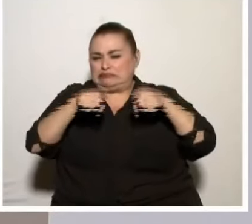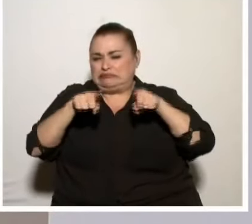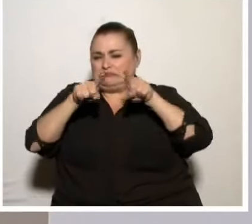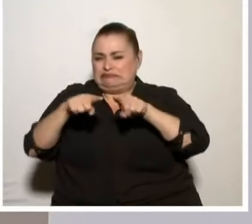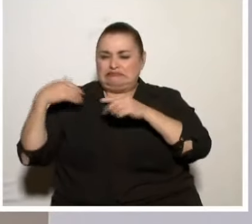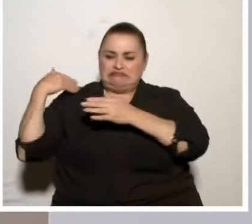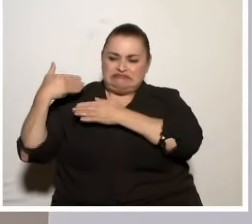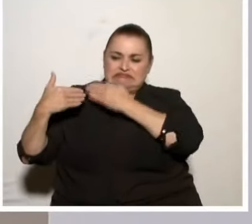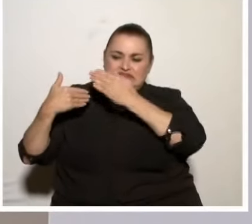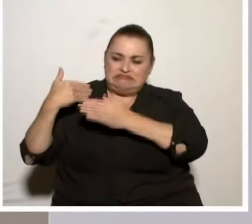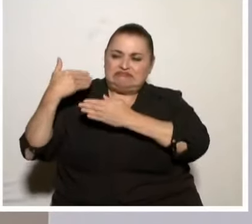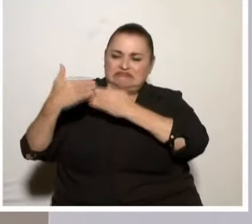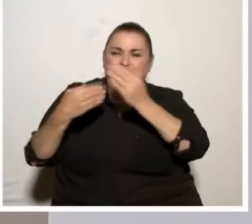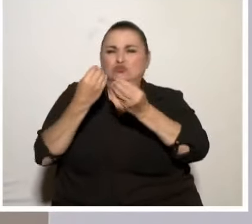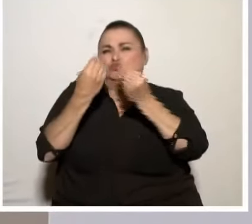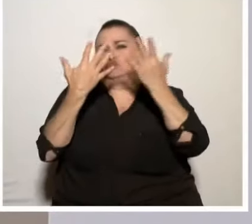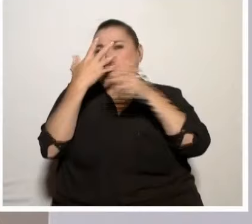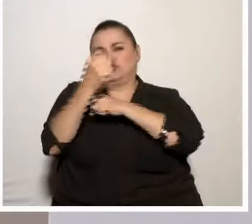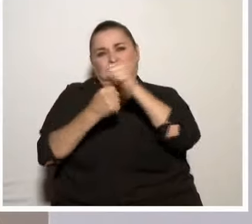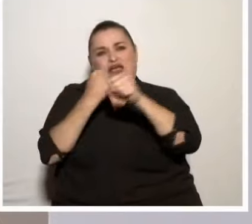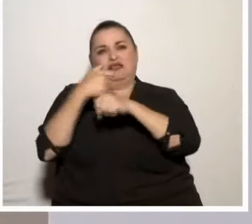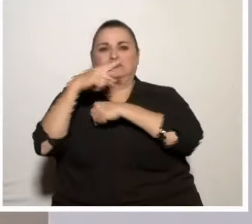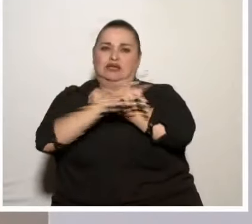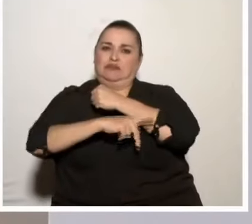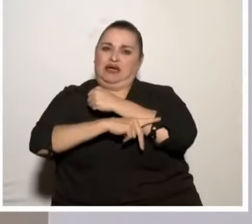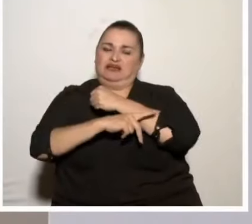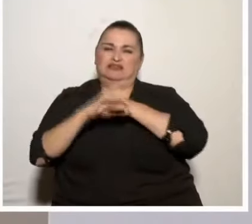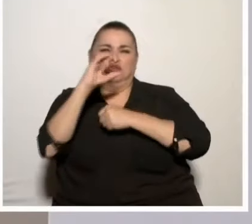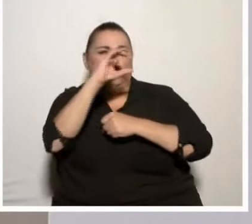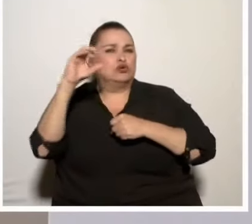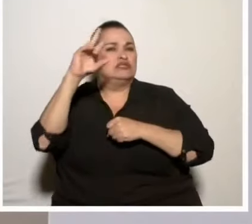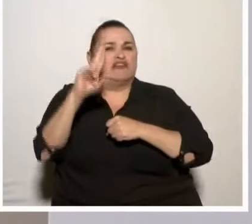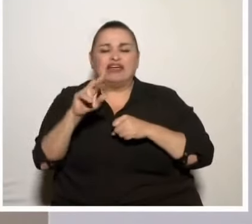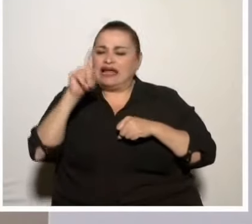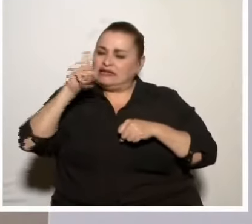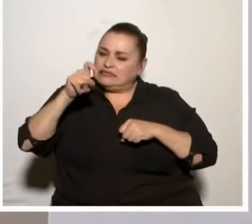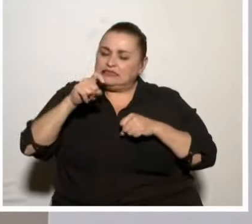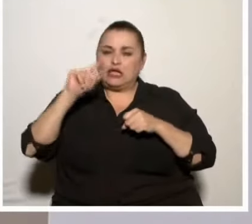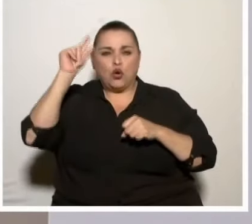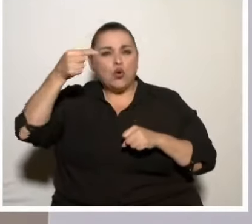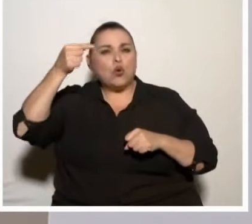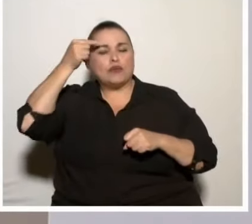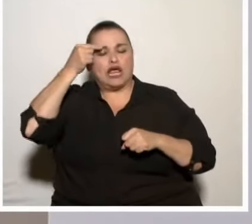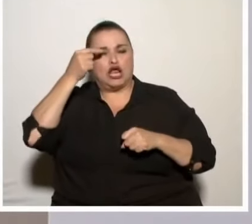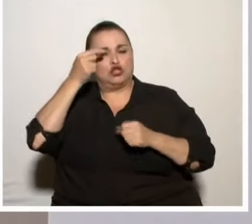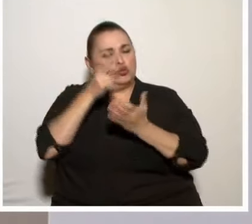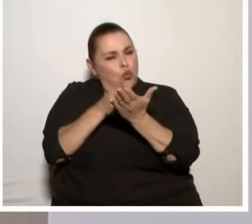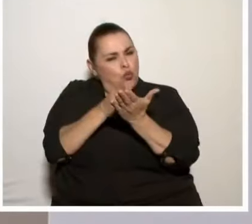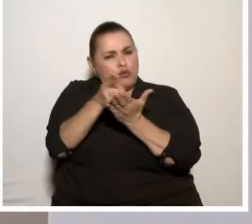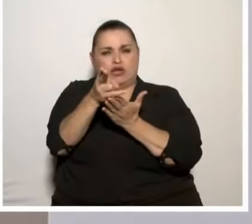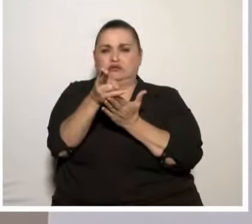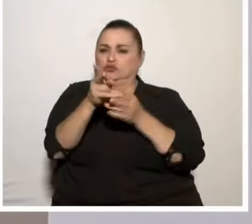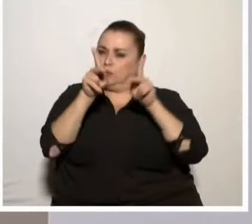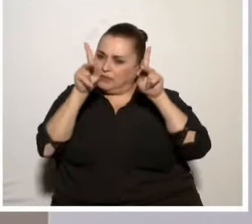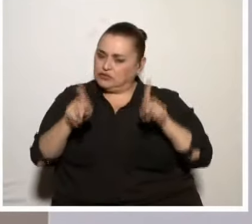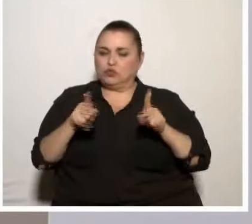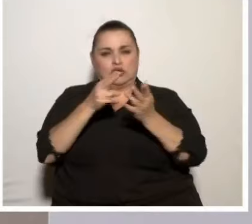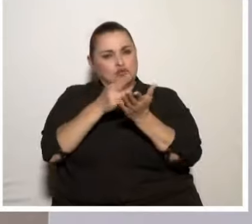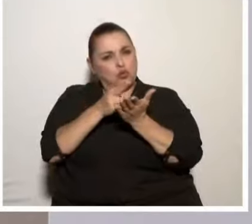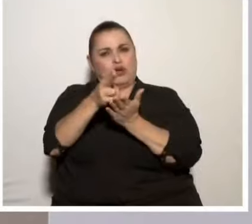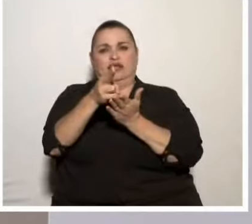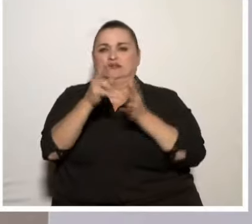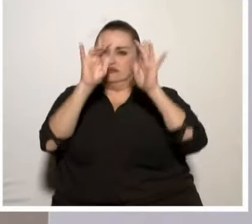cometiendo durante muchos años en este país. Costa Rica necesita un gobierno honesto, con personas honestas